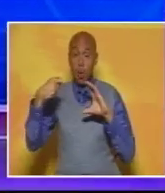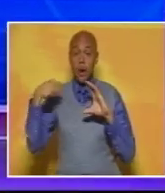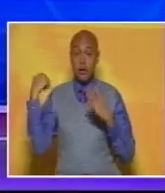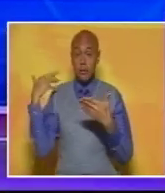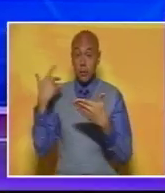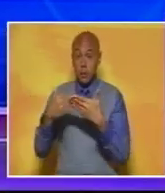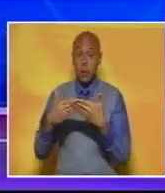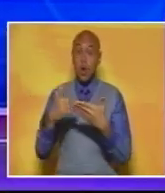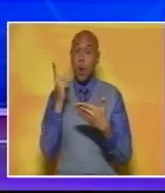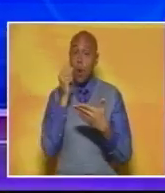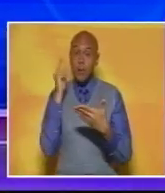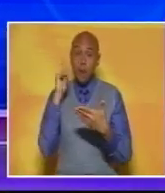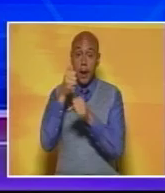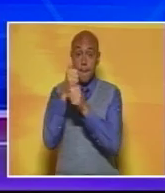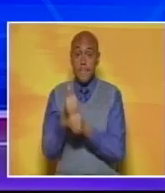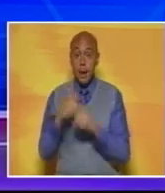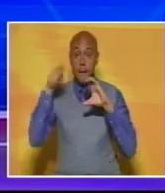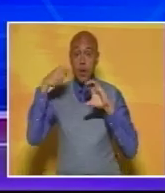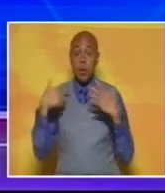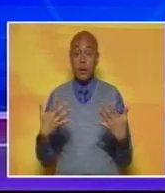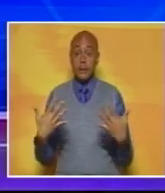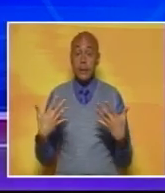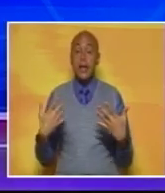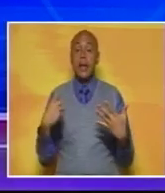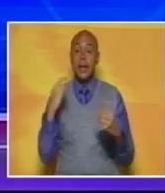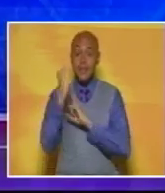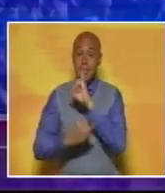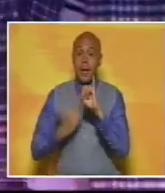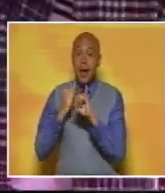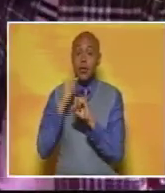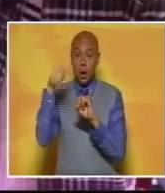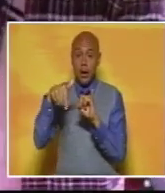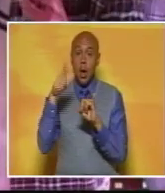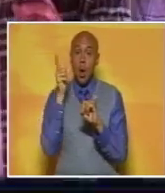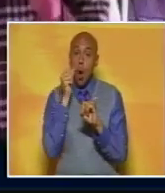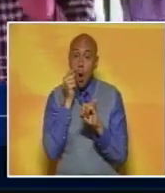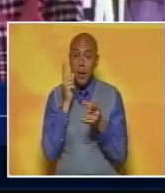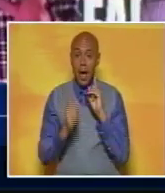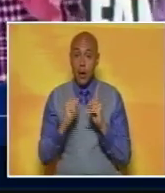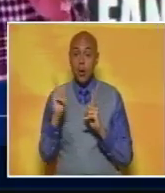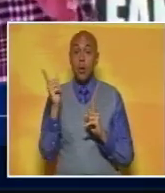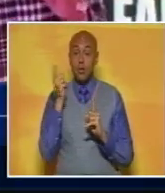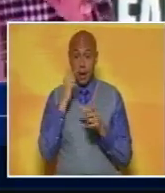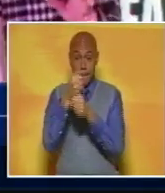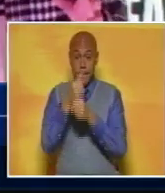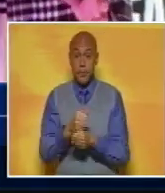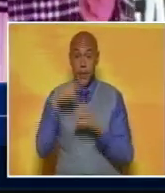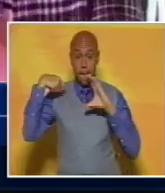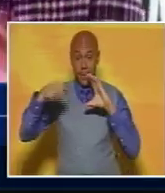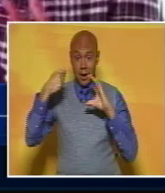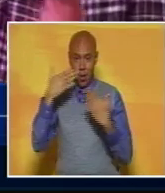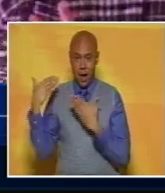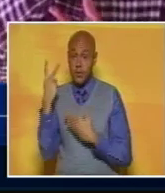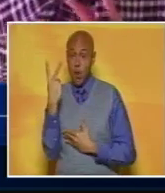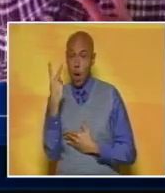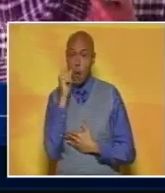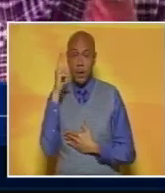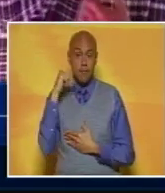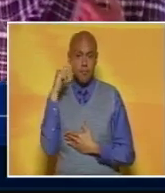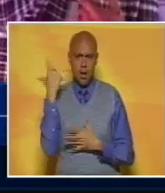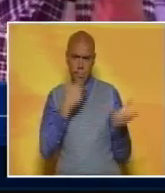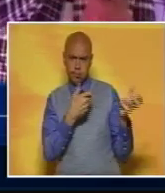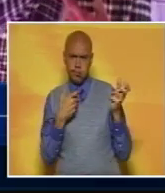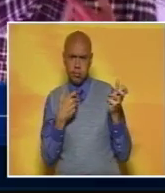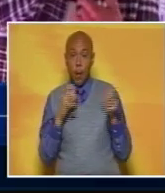últimos días en las salas de cine nacionales e internacionales. Medios especializados reportaron que la cinta de Will Smith y Martin Lawrence